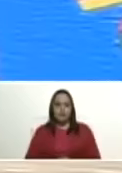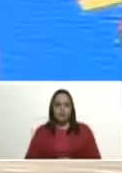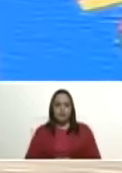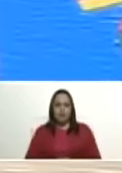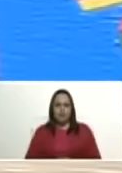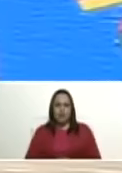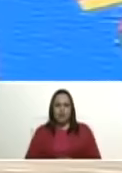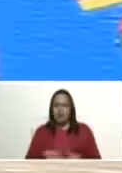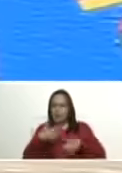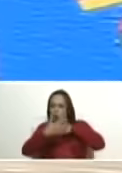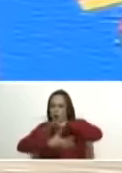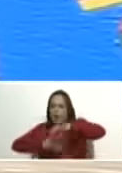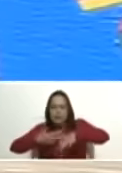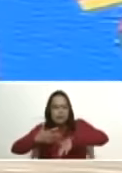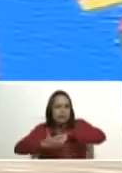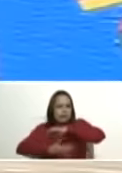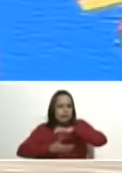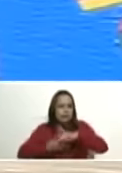conflictos